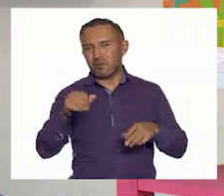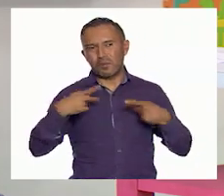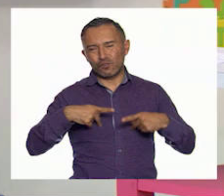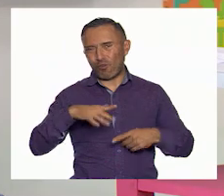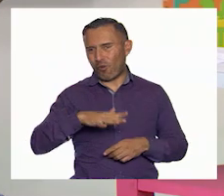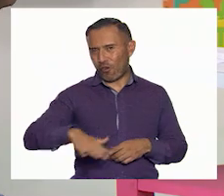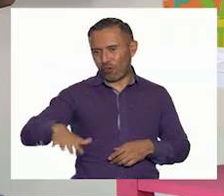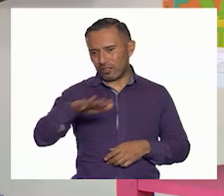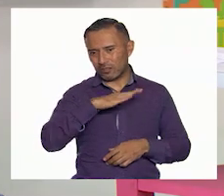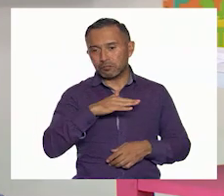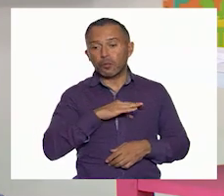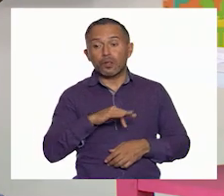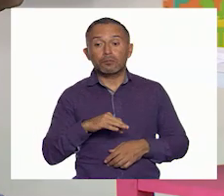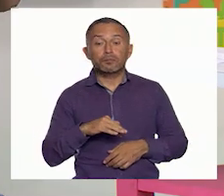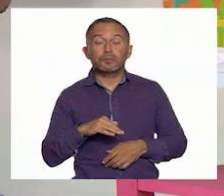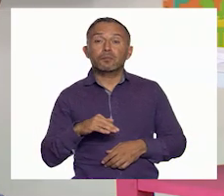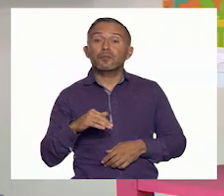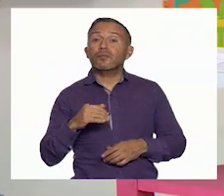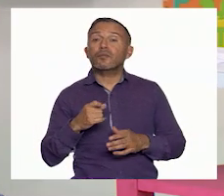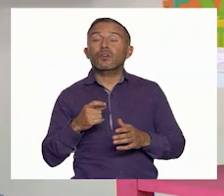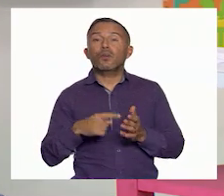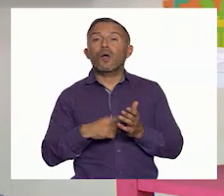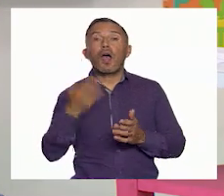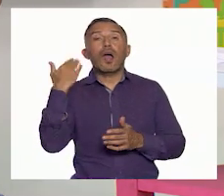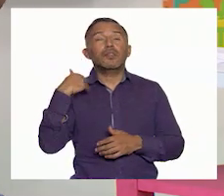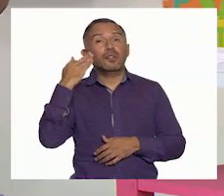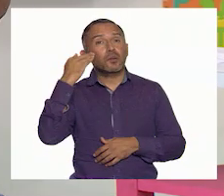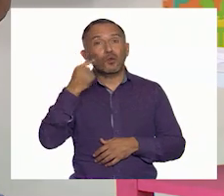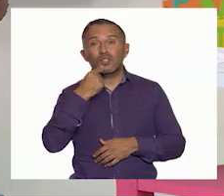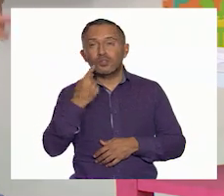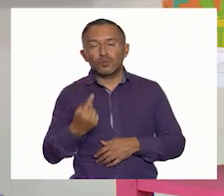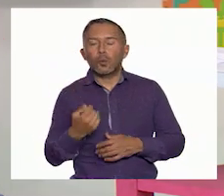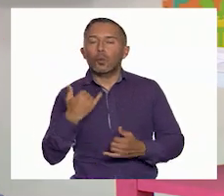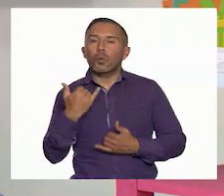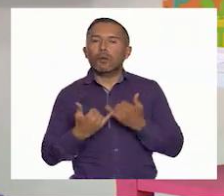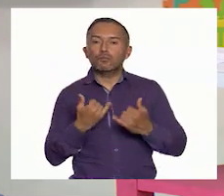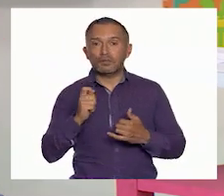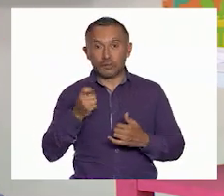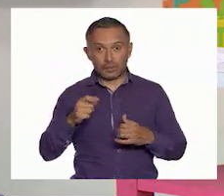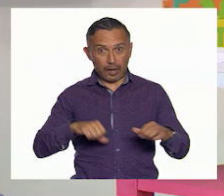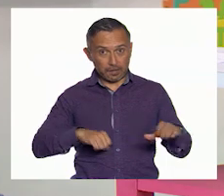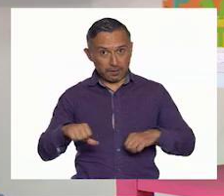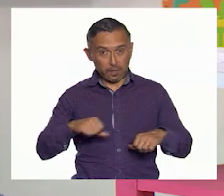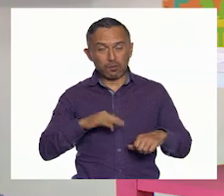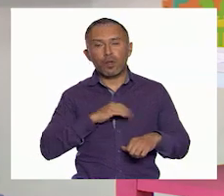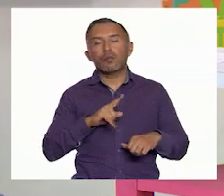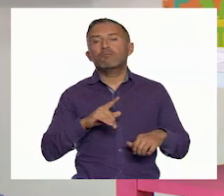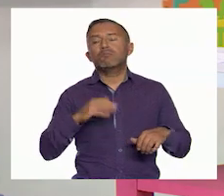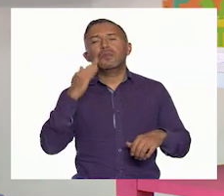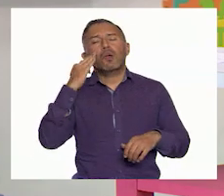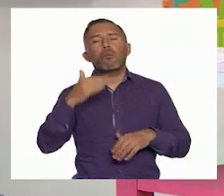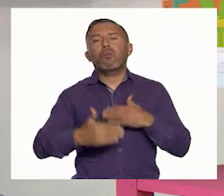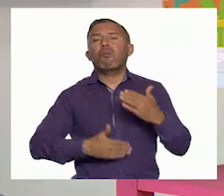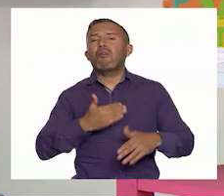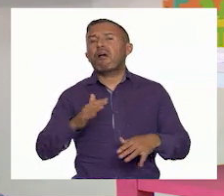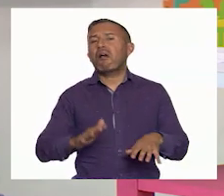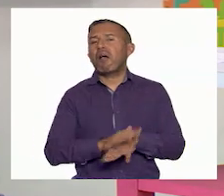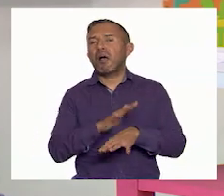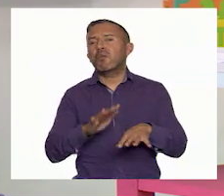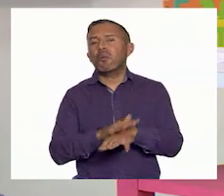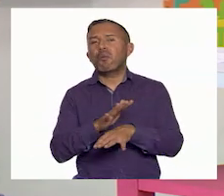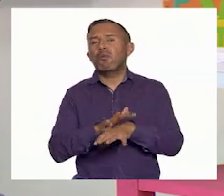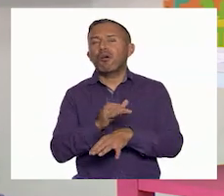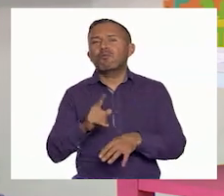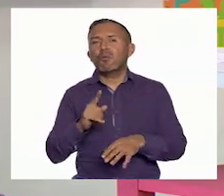las personas alguna vez las jugaron cuando eran niños. Esas actividades quizá han cambiado con el paso del tiempo. Eso lo vamos a